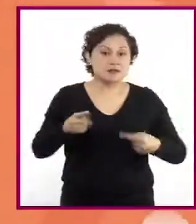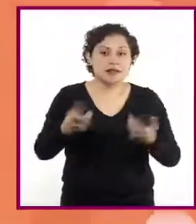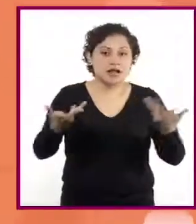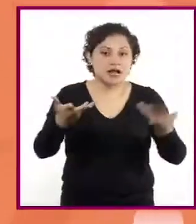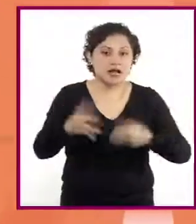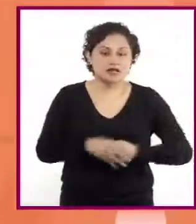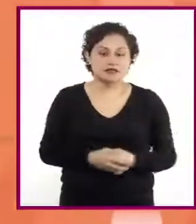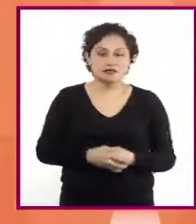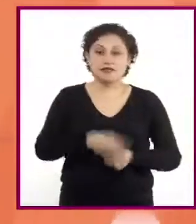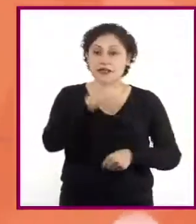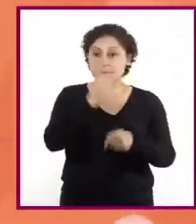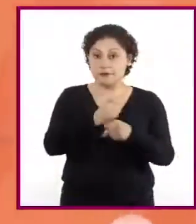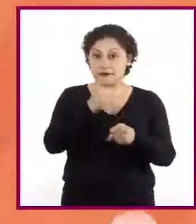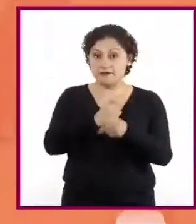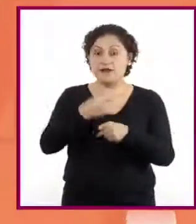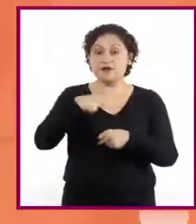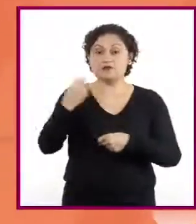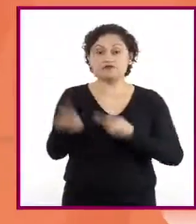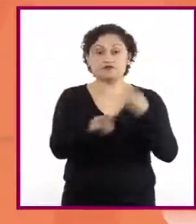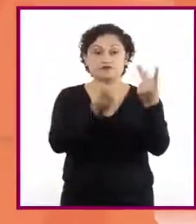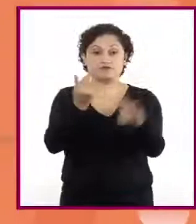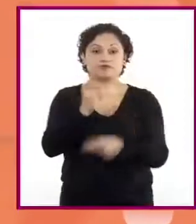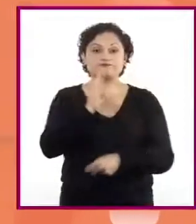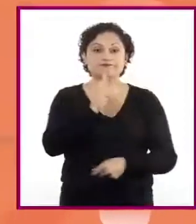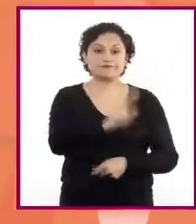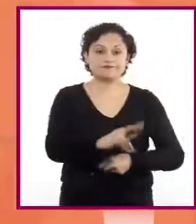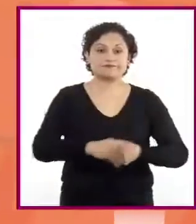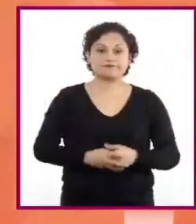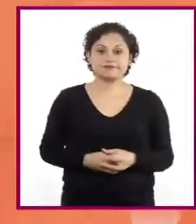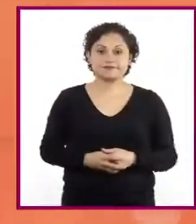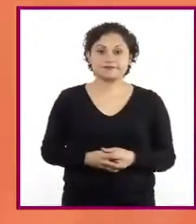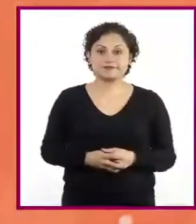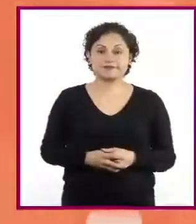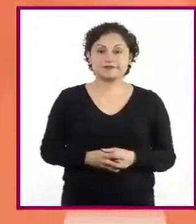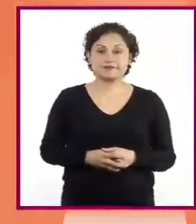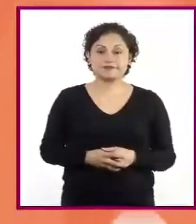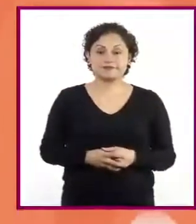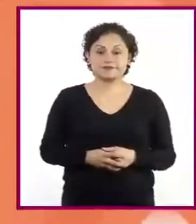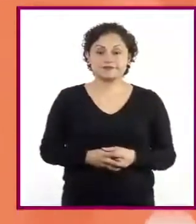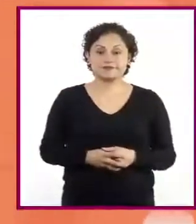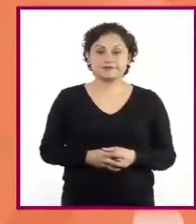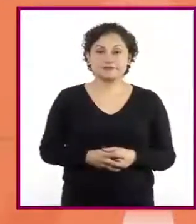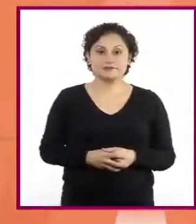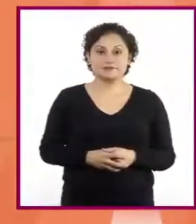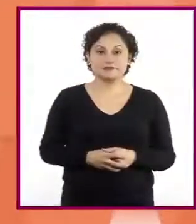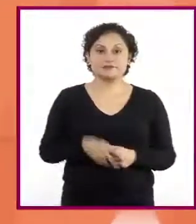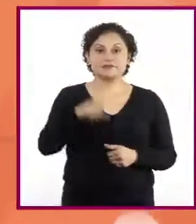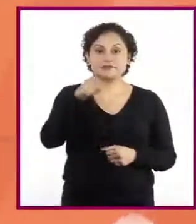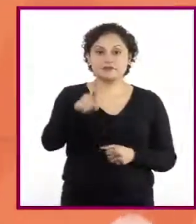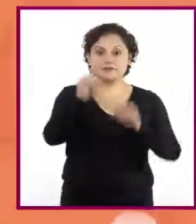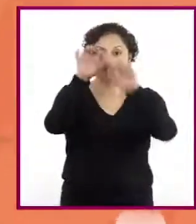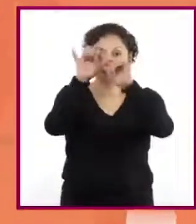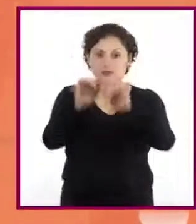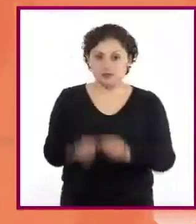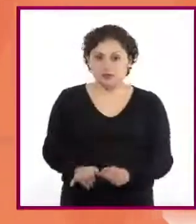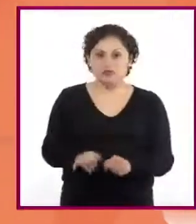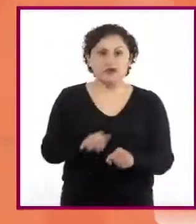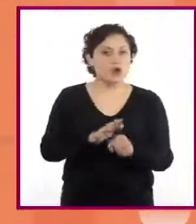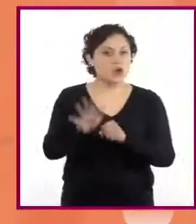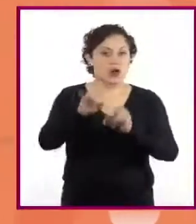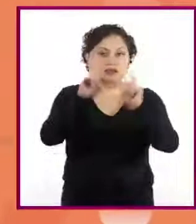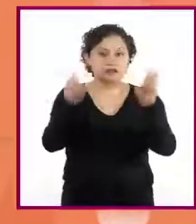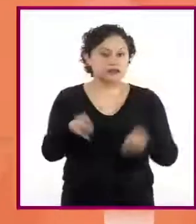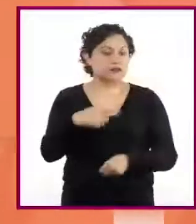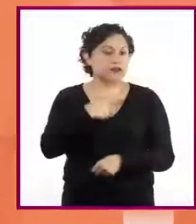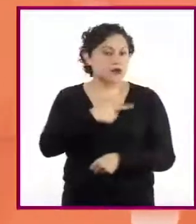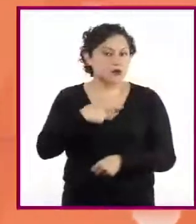lugar, respondan a las siguientes preguntas. ¿De qué tema les gustaría escribir un ensayo y dónde